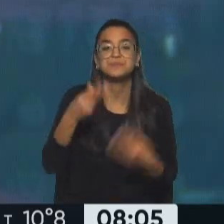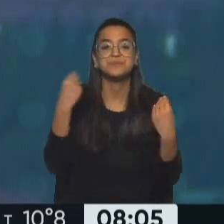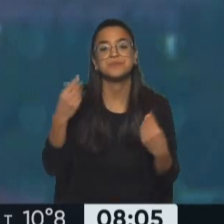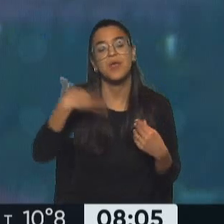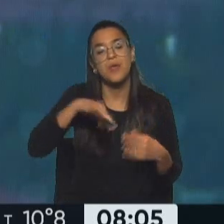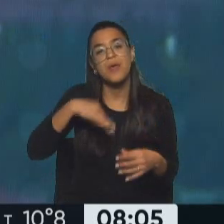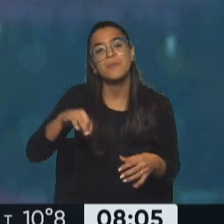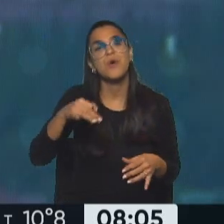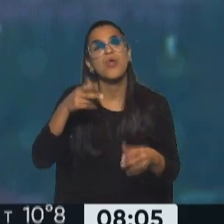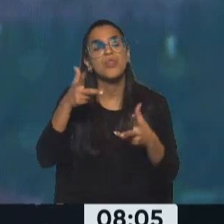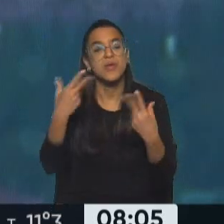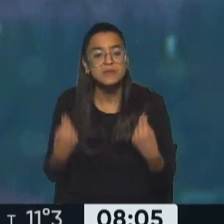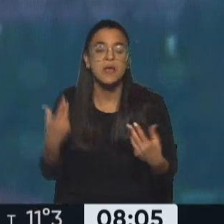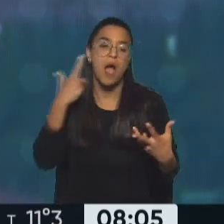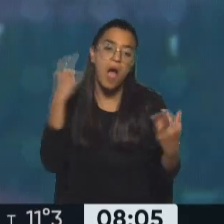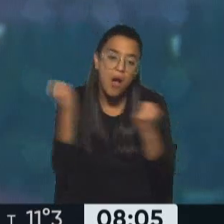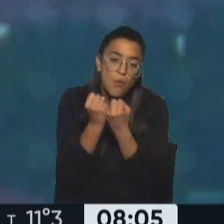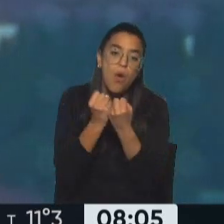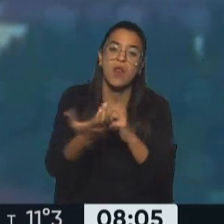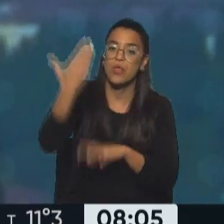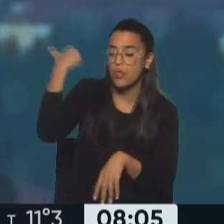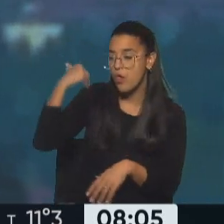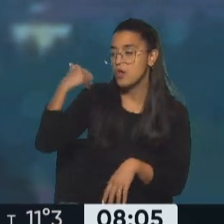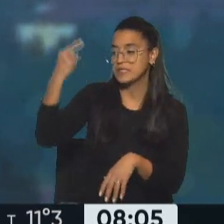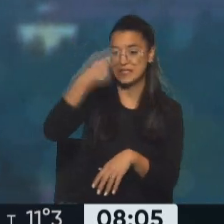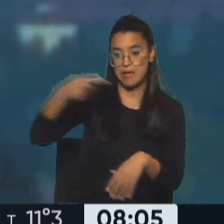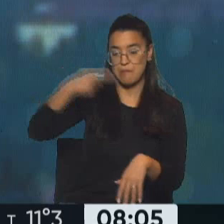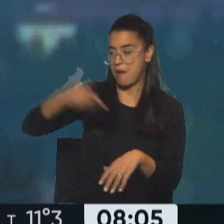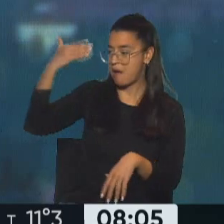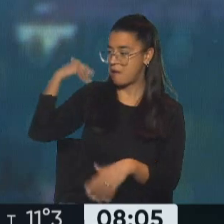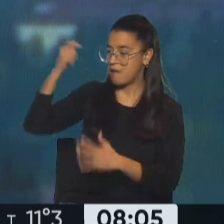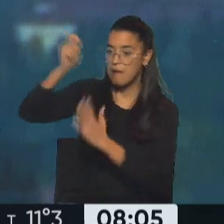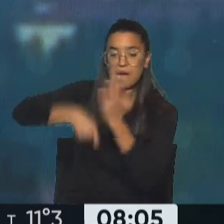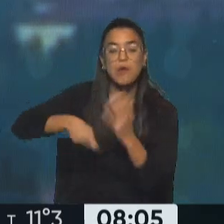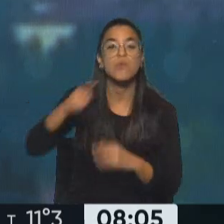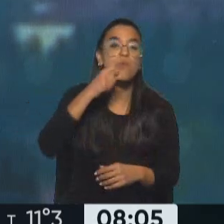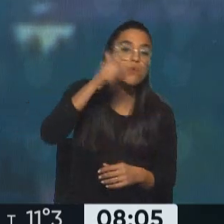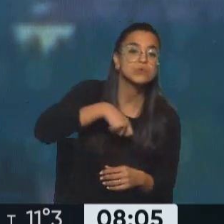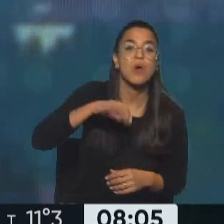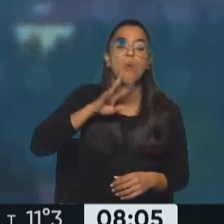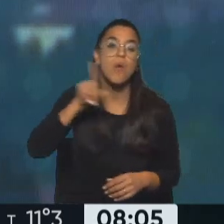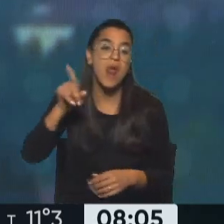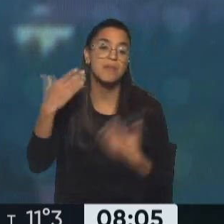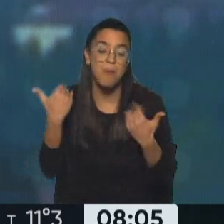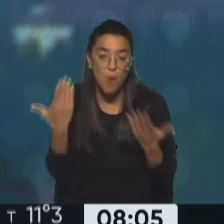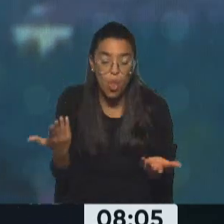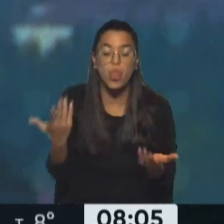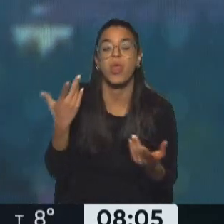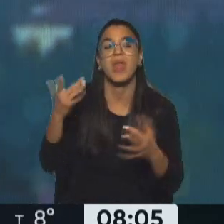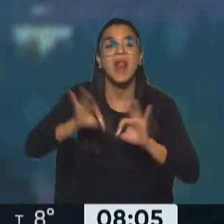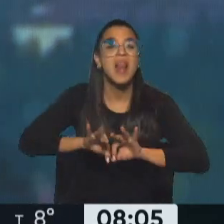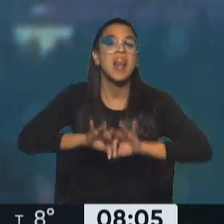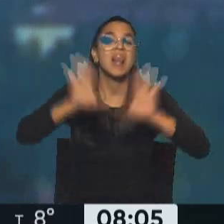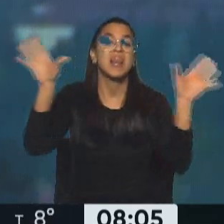Tenemos que hablar de un acuerdo que se firmó hace varias semanas entre Rusia y Ucrania para poder liberar el puerto ucraniano